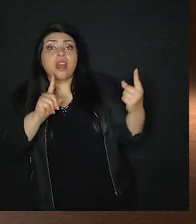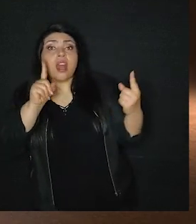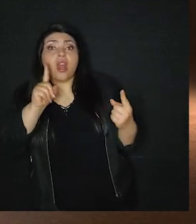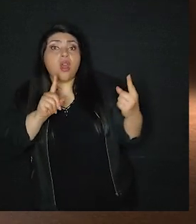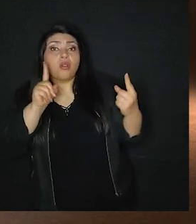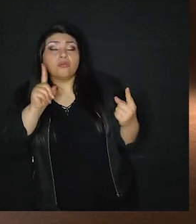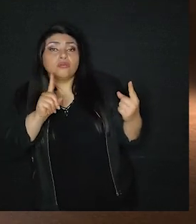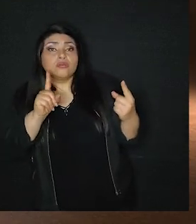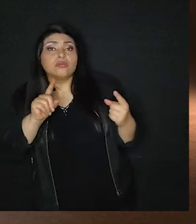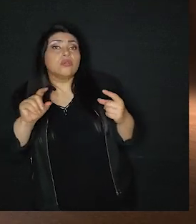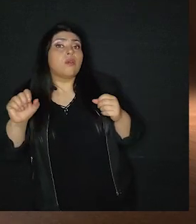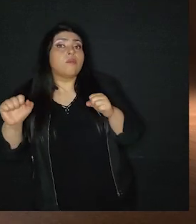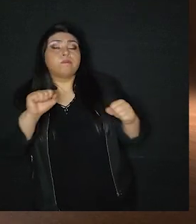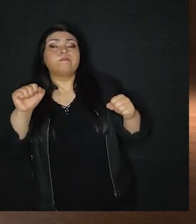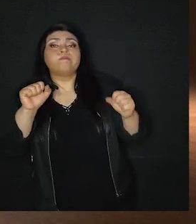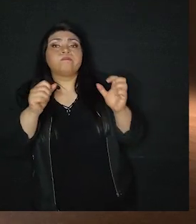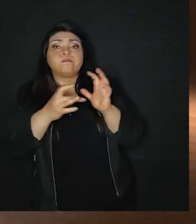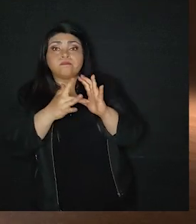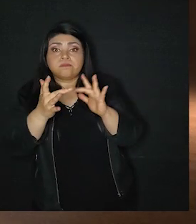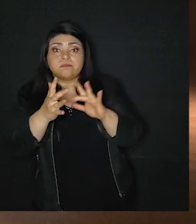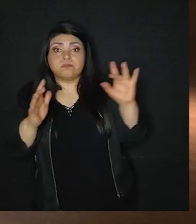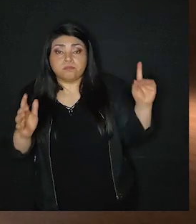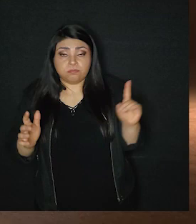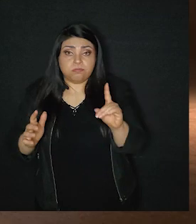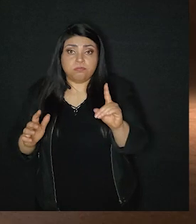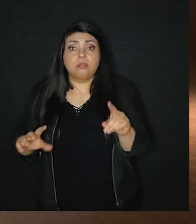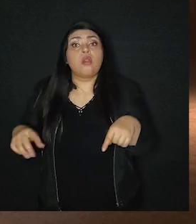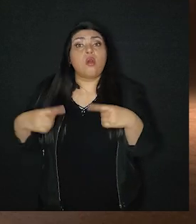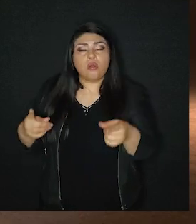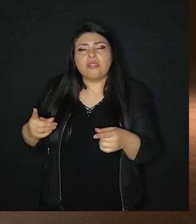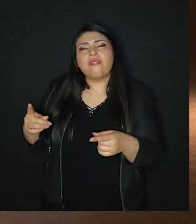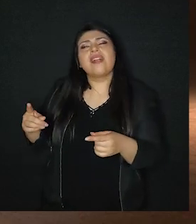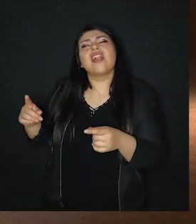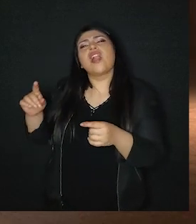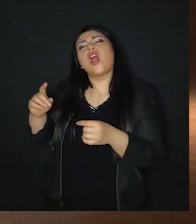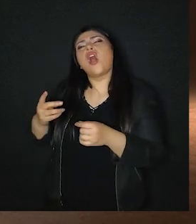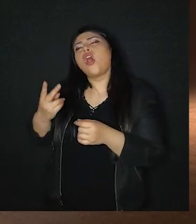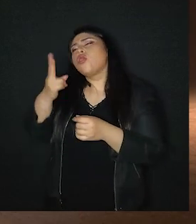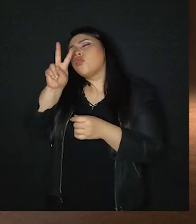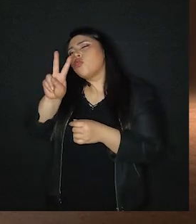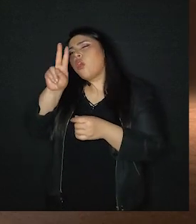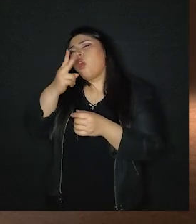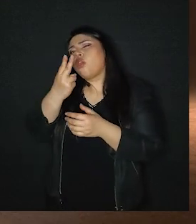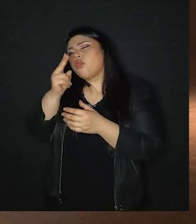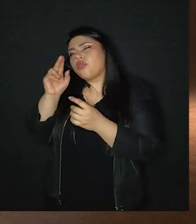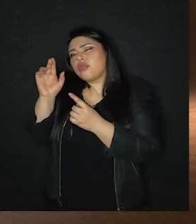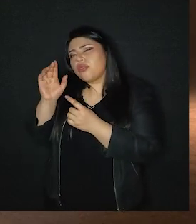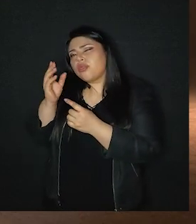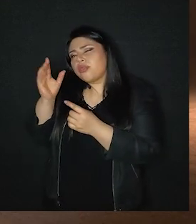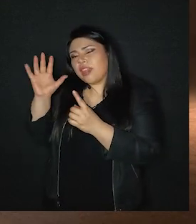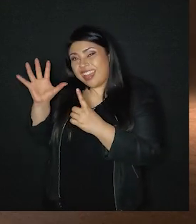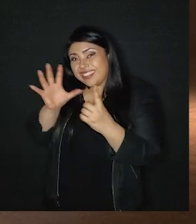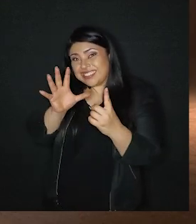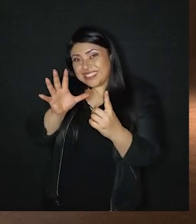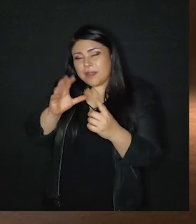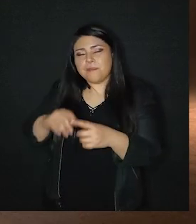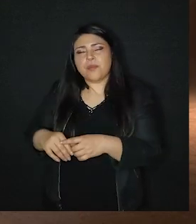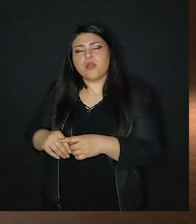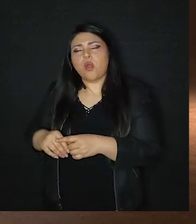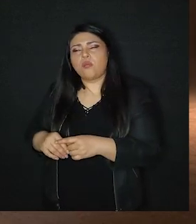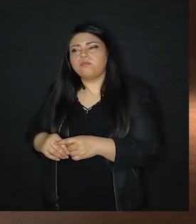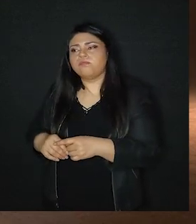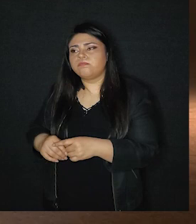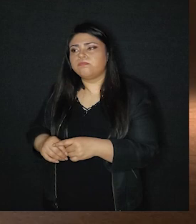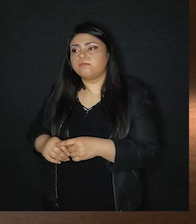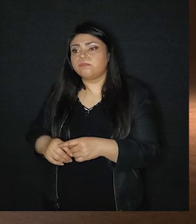se manifestó Jesús mismo cuando los discípulos iban camino no me gusta estar los dos discípulos El Forastero y en